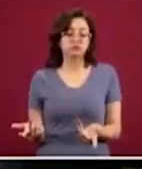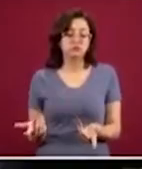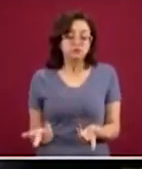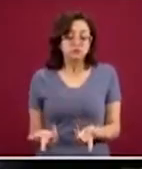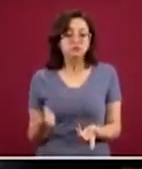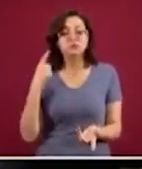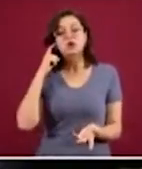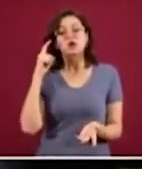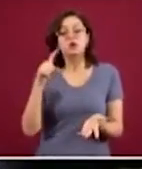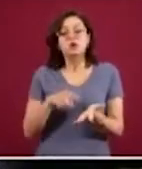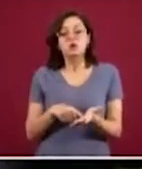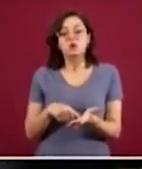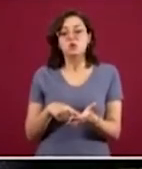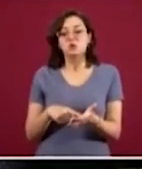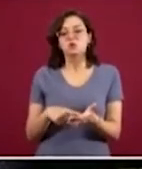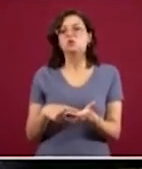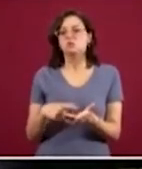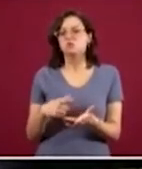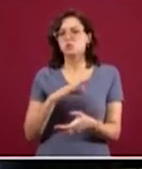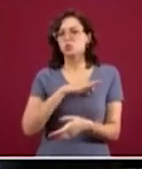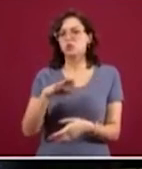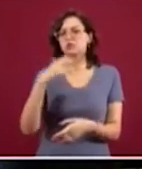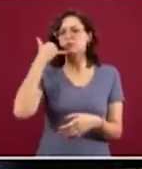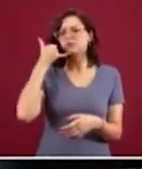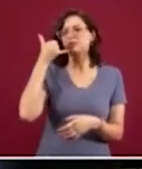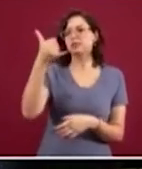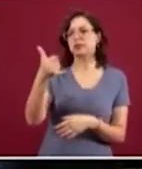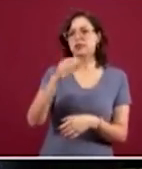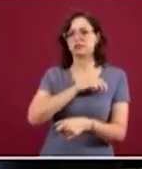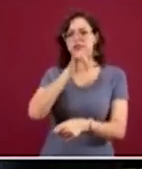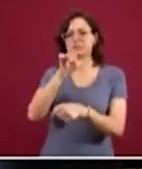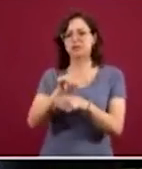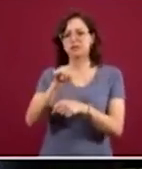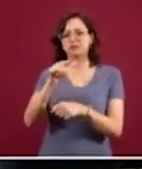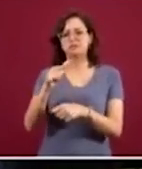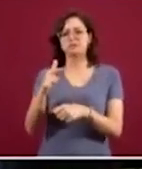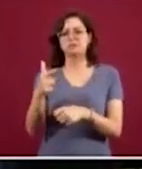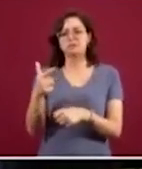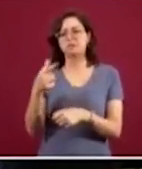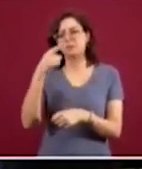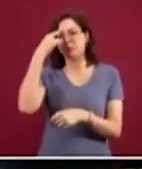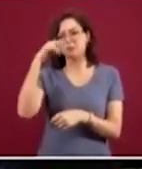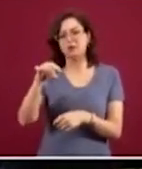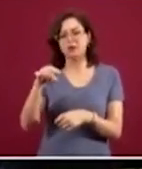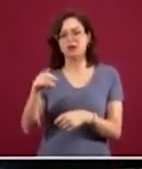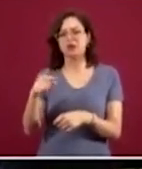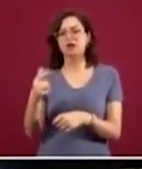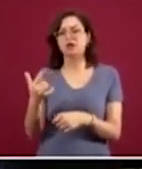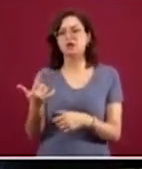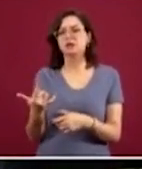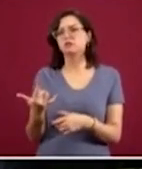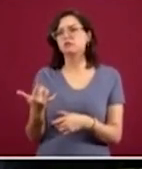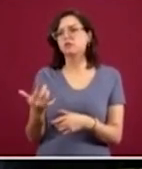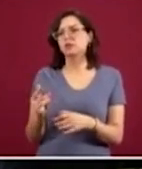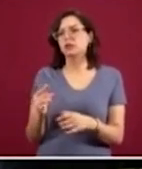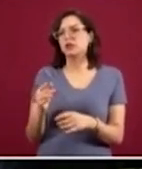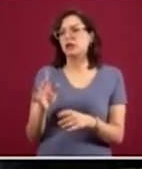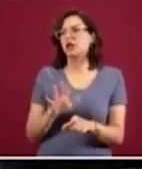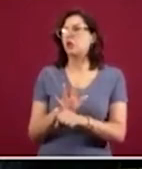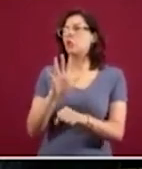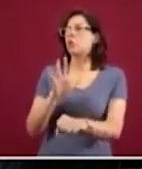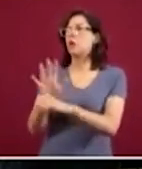yo creo que vamos a poner un número al público específicamente lo más probable es que tengamos que buscar cuál es la instancia